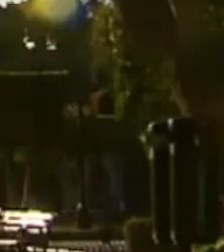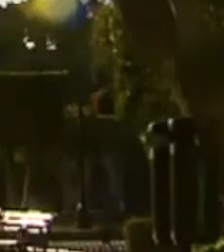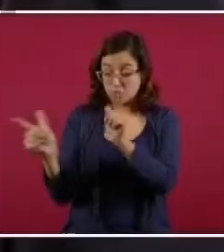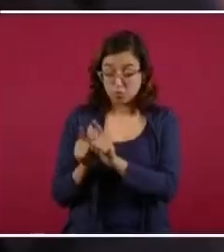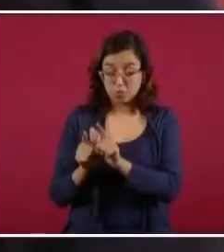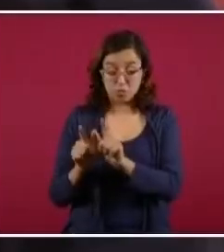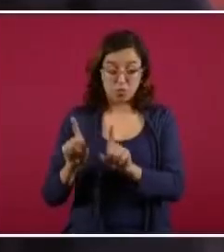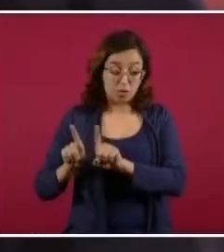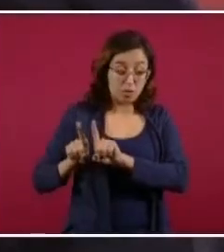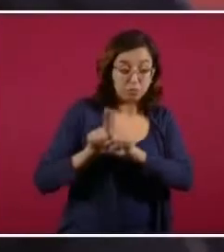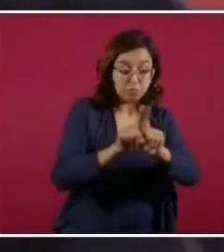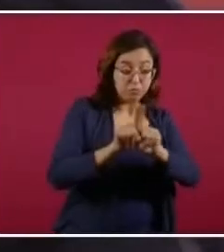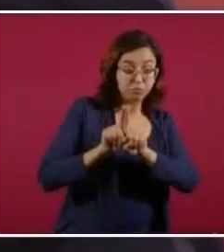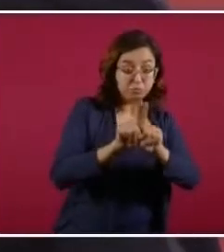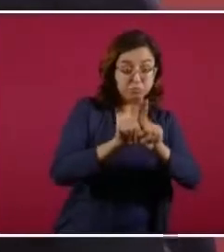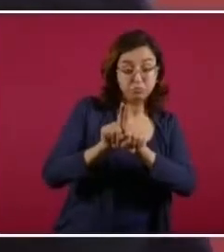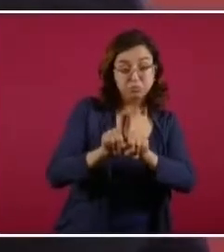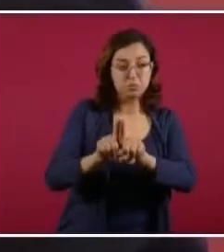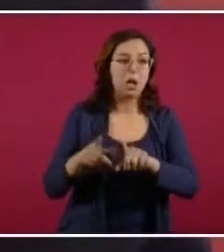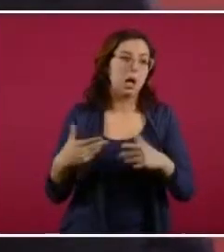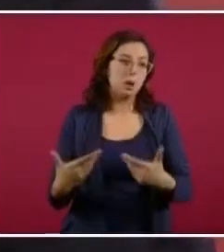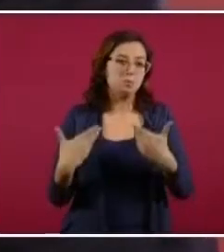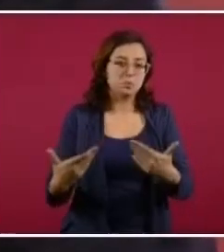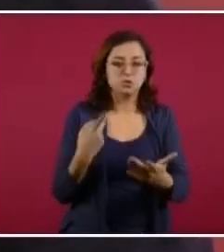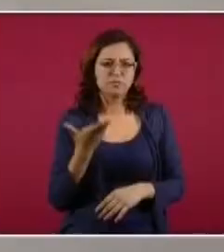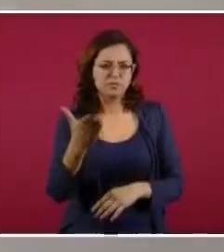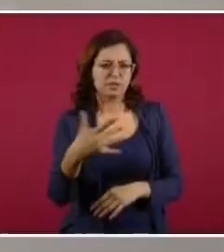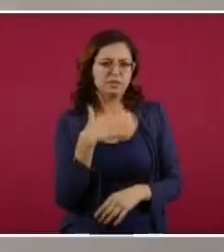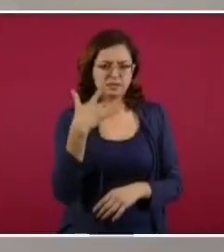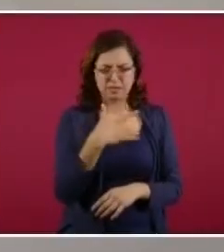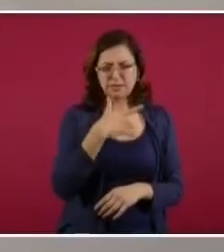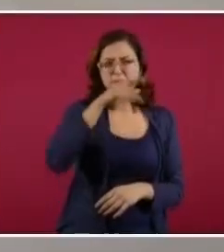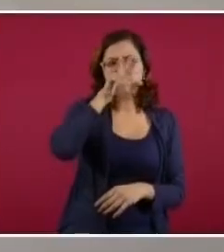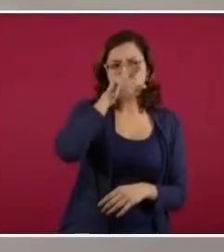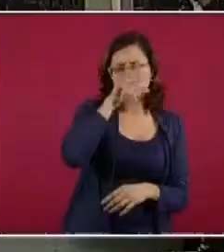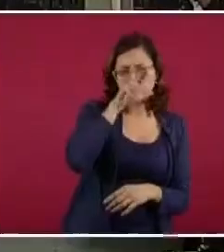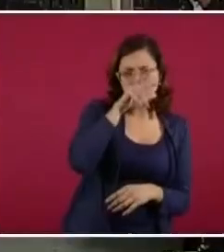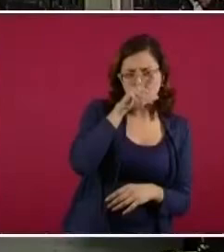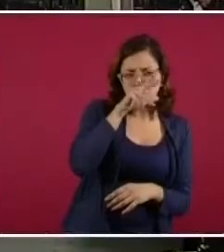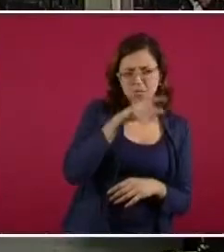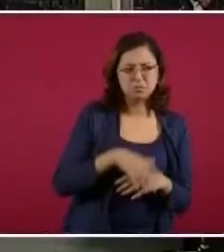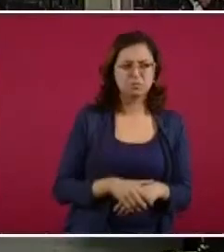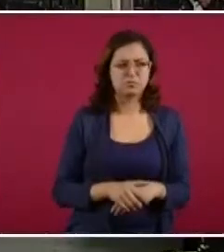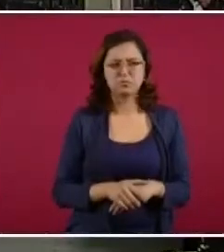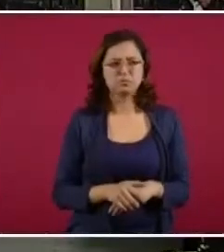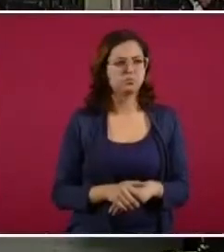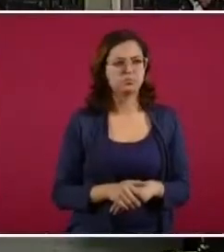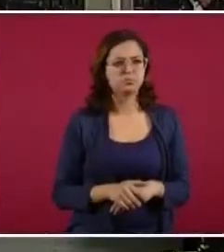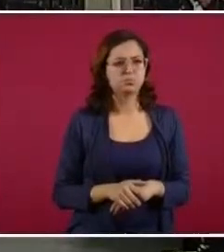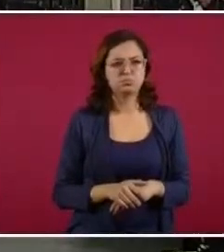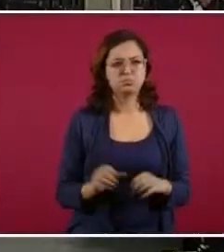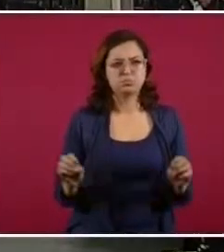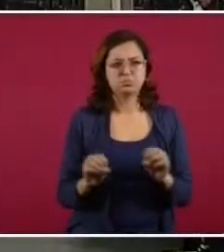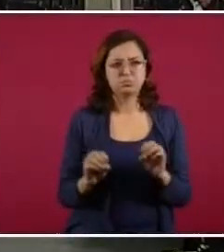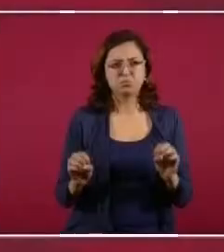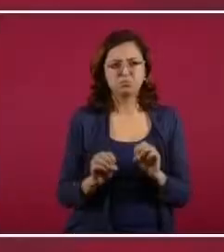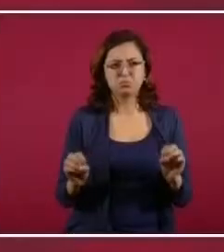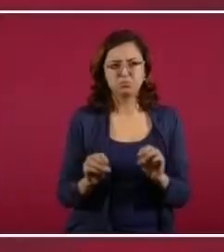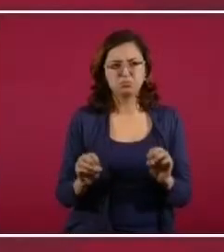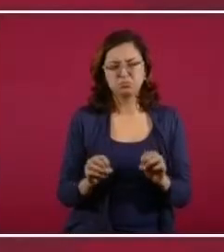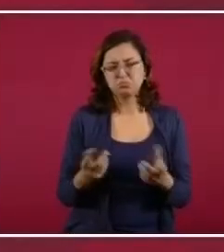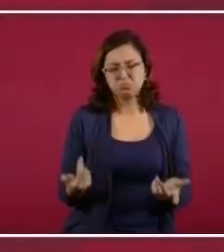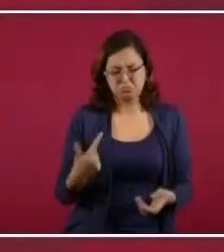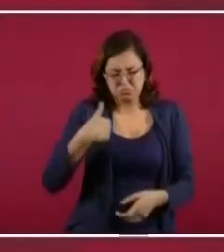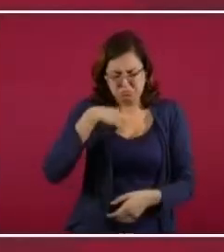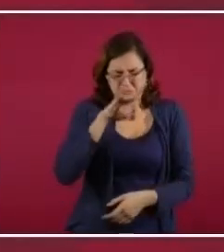y niñas con discapacidad, entre otros. Por otro lado, el presidente Andrés Manuel López Obrador señaló este viernes que el Instituto Nacional